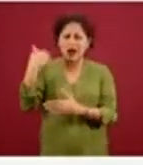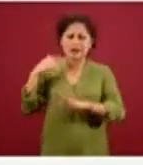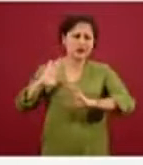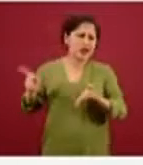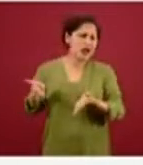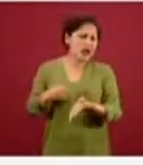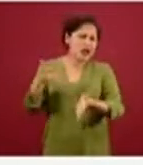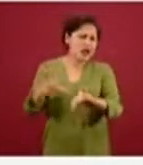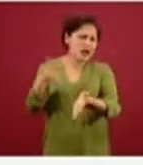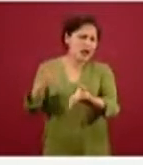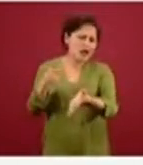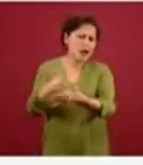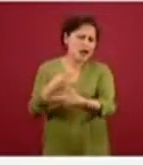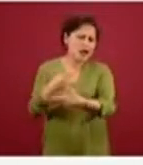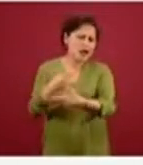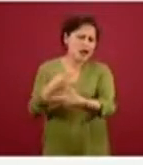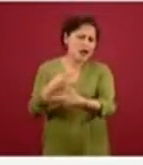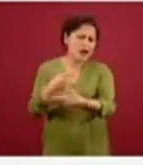práctica clínica diaria.